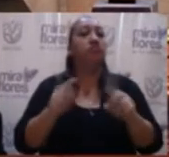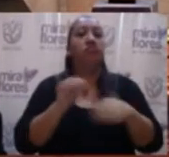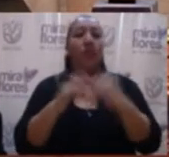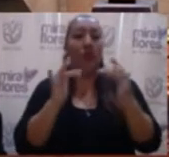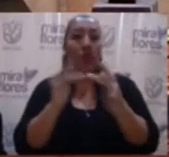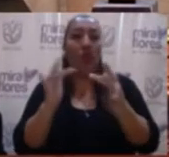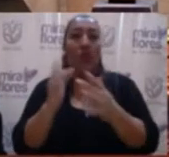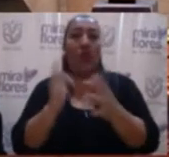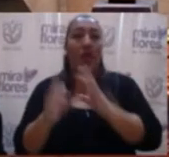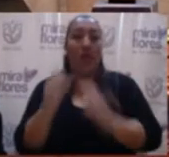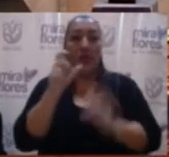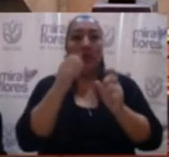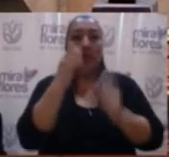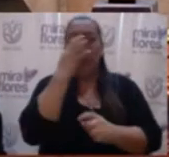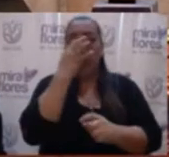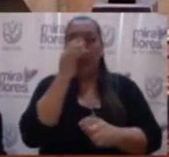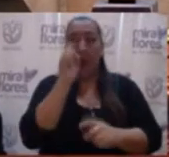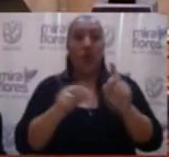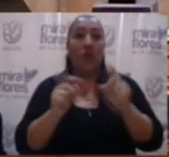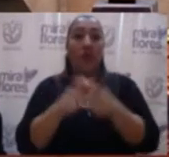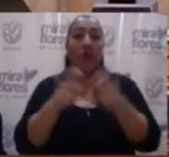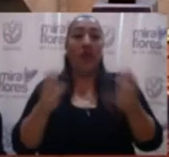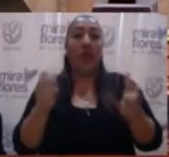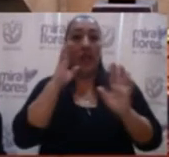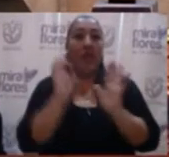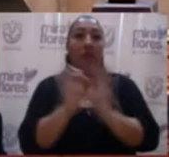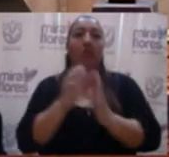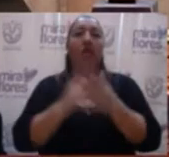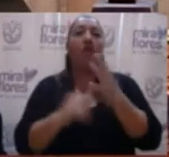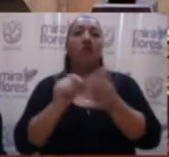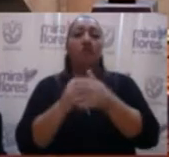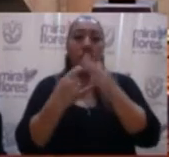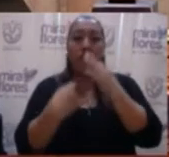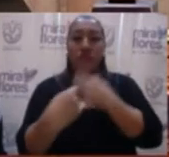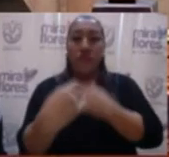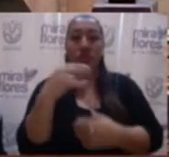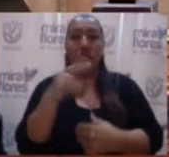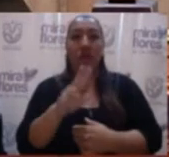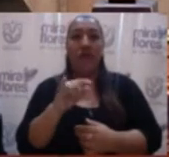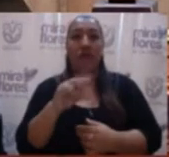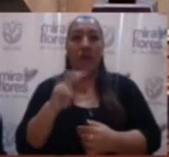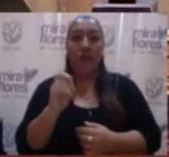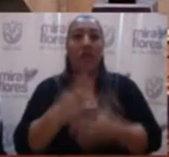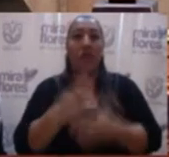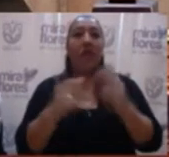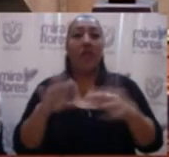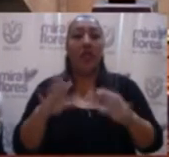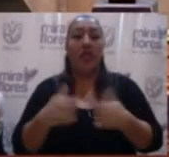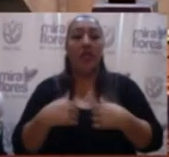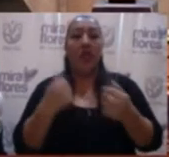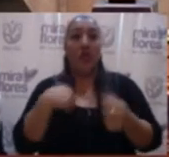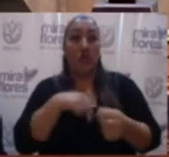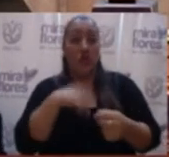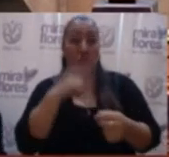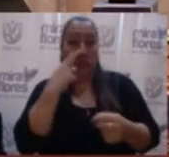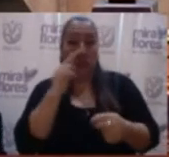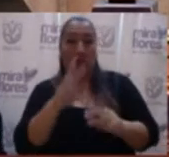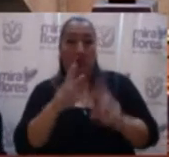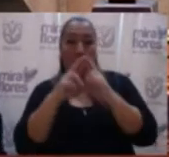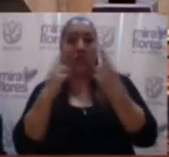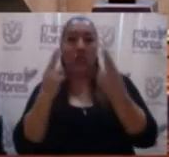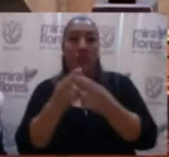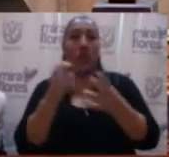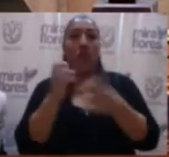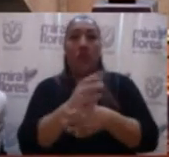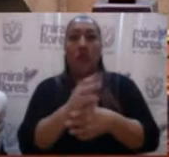miraflorinos. Uno de los grandes ejemplos son las transmisiones en vivo, que ahora podemos verlo en esta sesión de